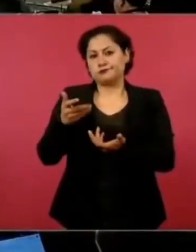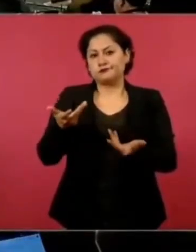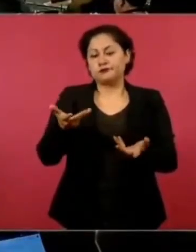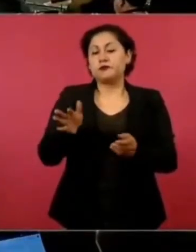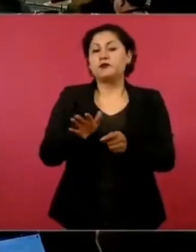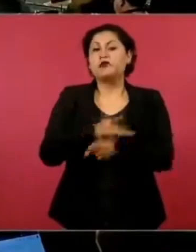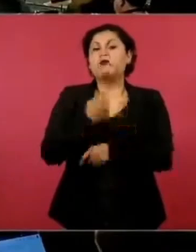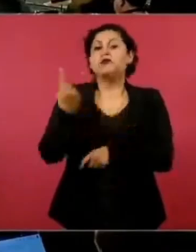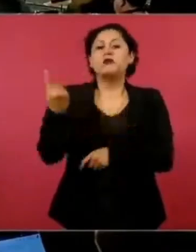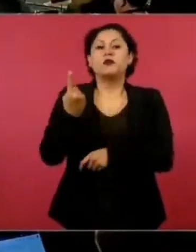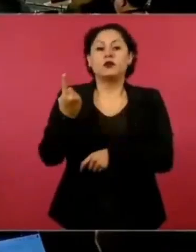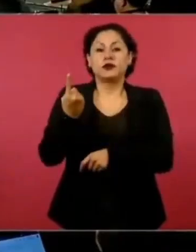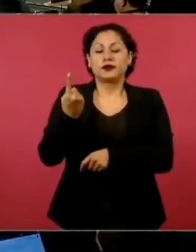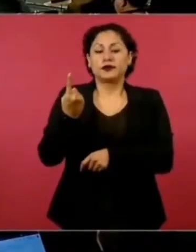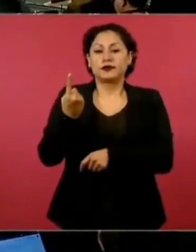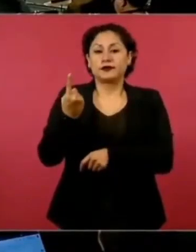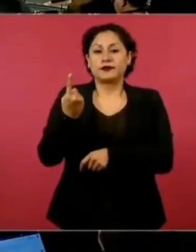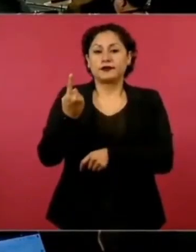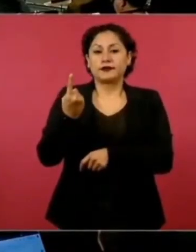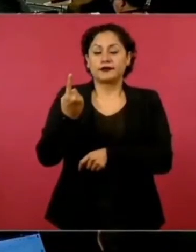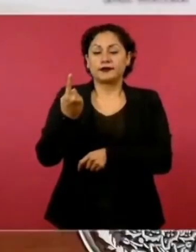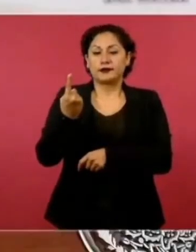corte